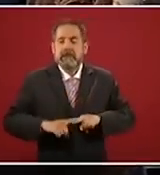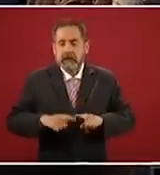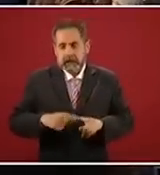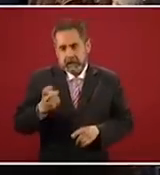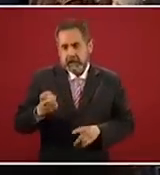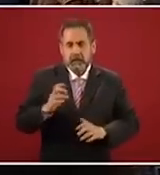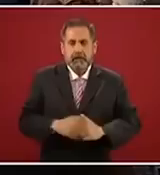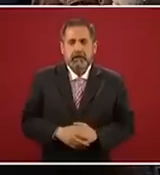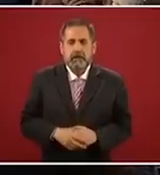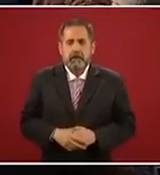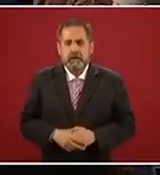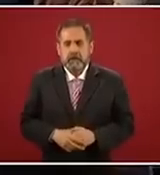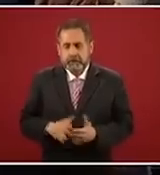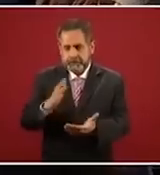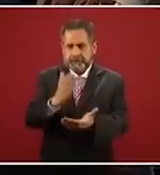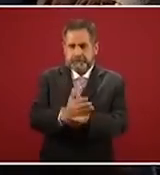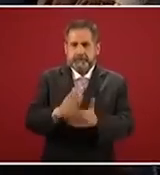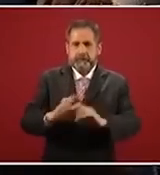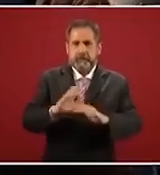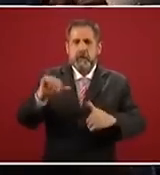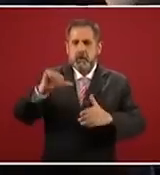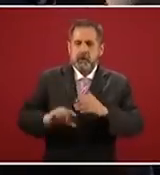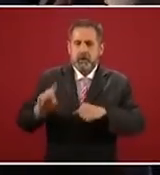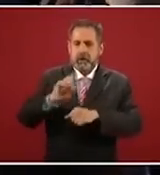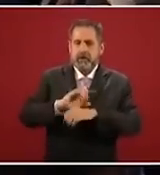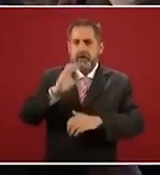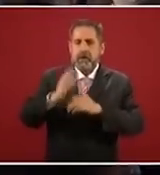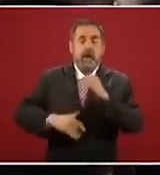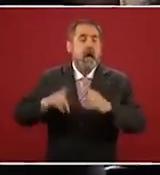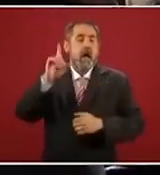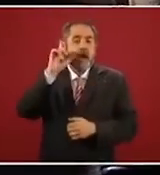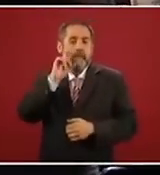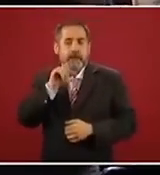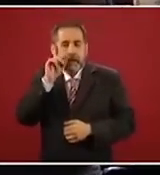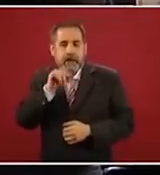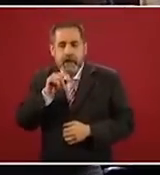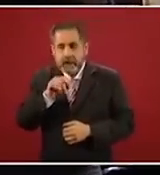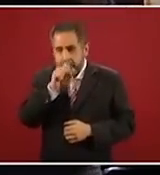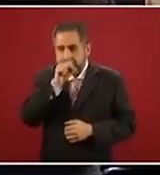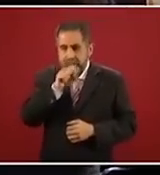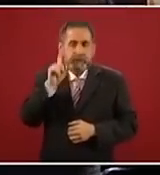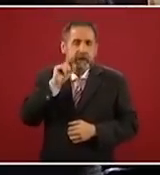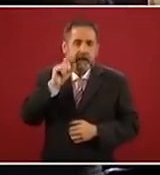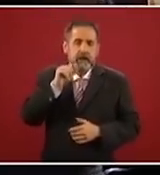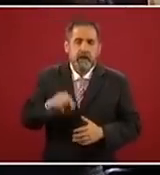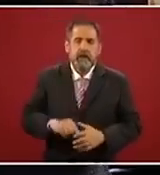Ya vamos a dejar hasta aquí el día de hoy. Mañana…